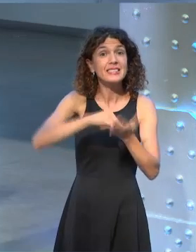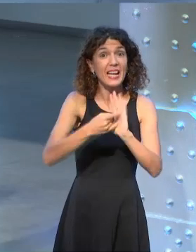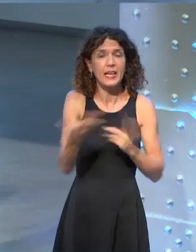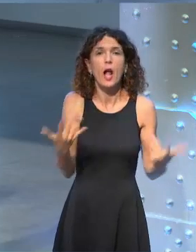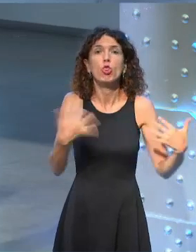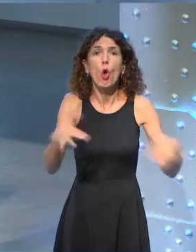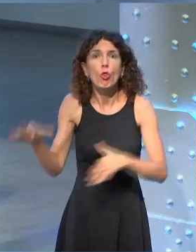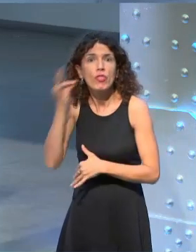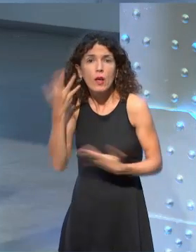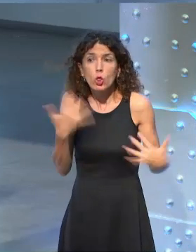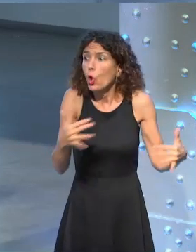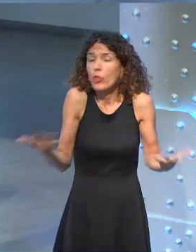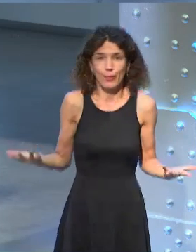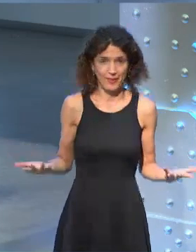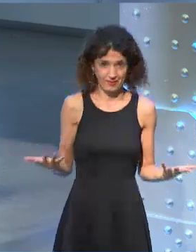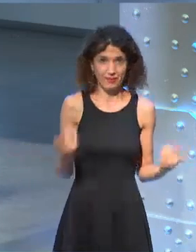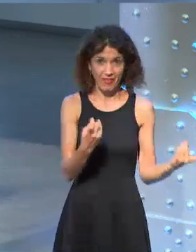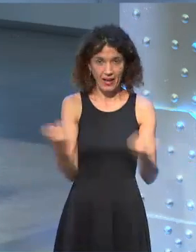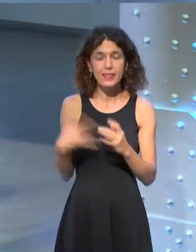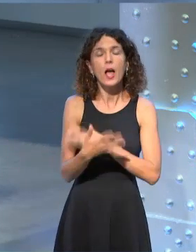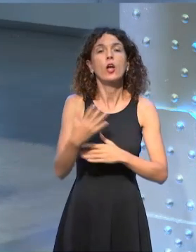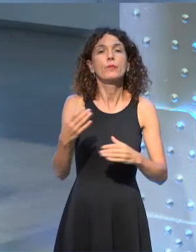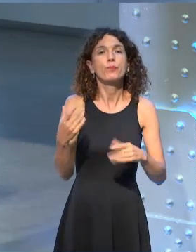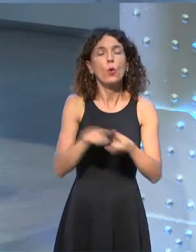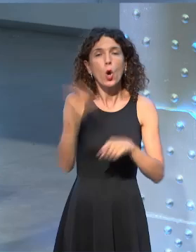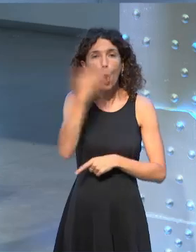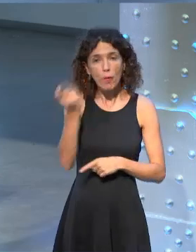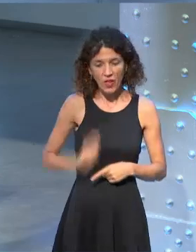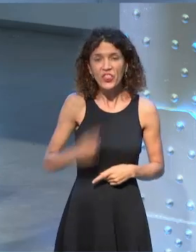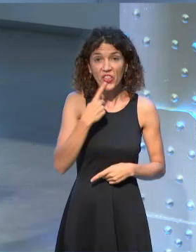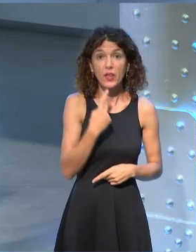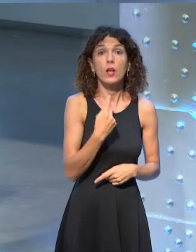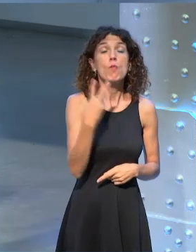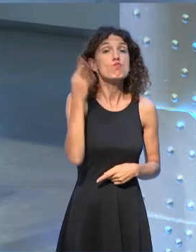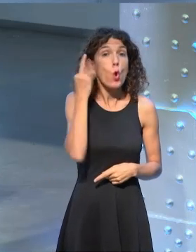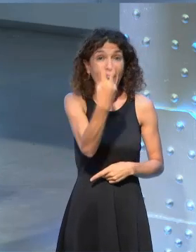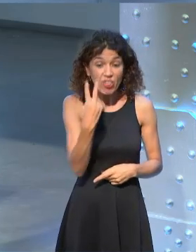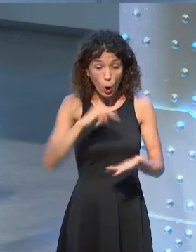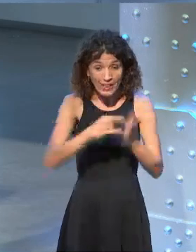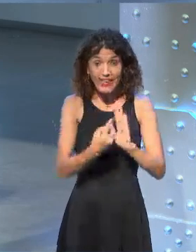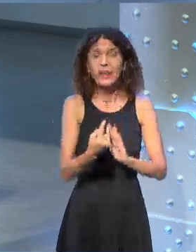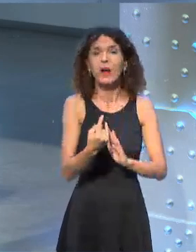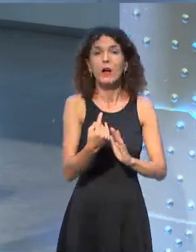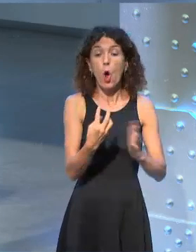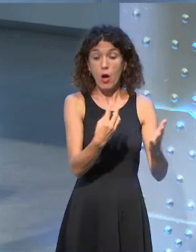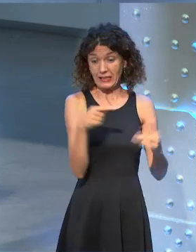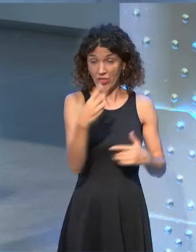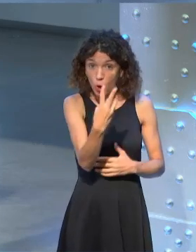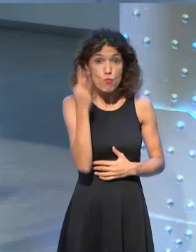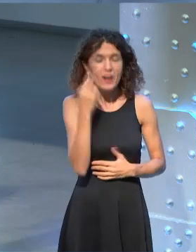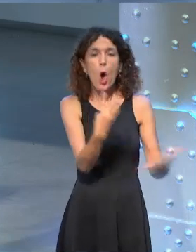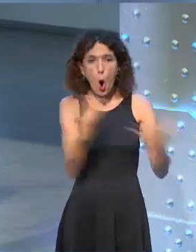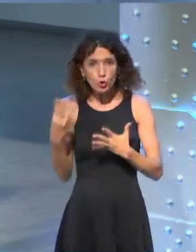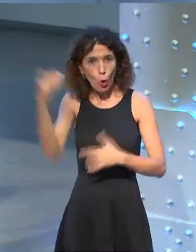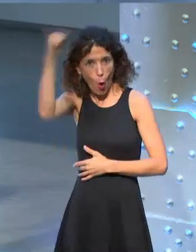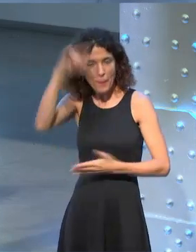¿Dónde estamos, mujeres? Los colegios profesionales también lo dicen. Por cada 2 mujeres ingenieras hay 8 hombres ingenieros. Y